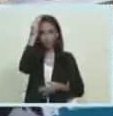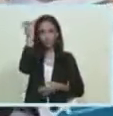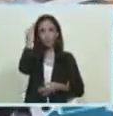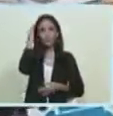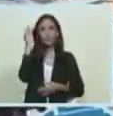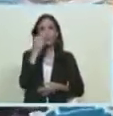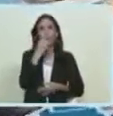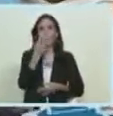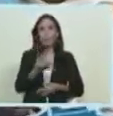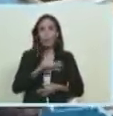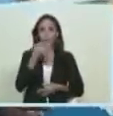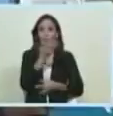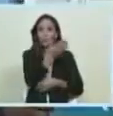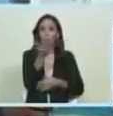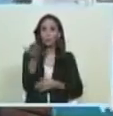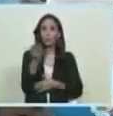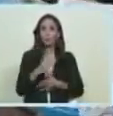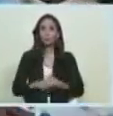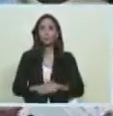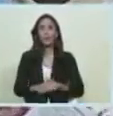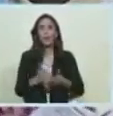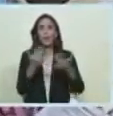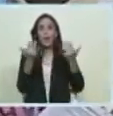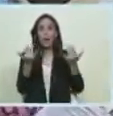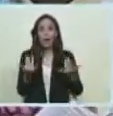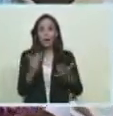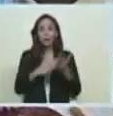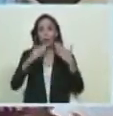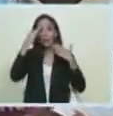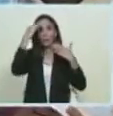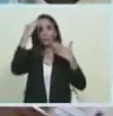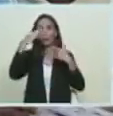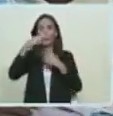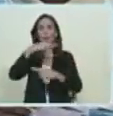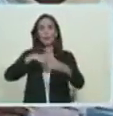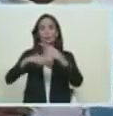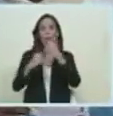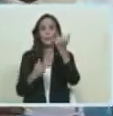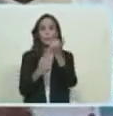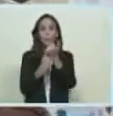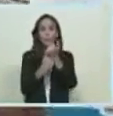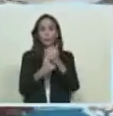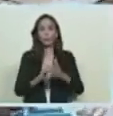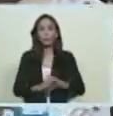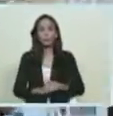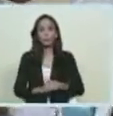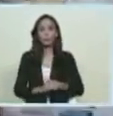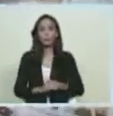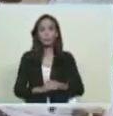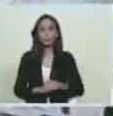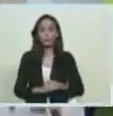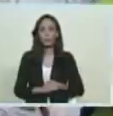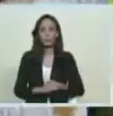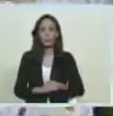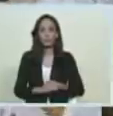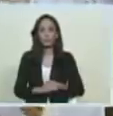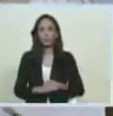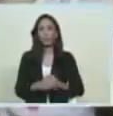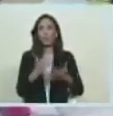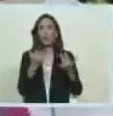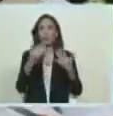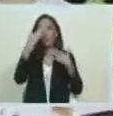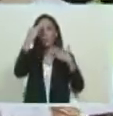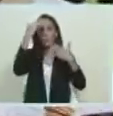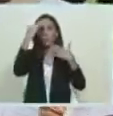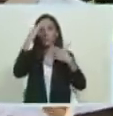Buenas tardes, presidente. Primeramente, reciba un cordial saludo revolucionario, chavista y profundamente bolivariano de